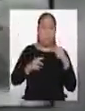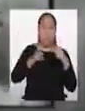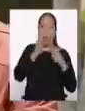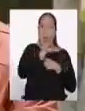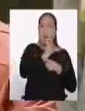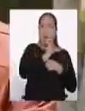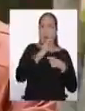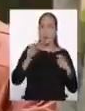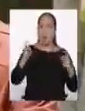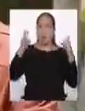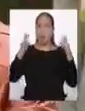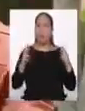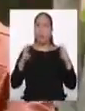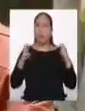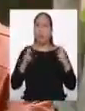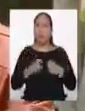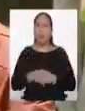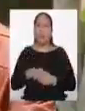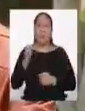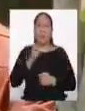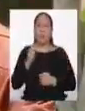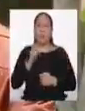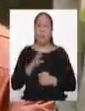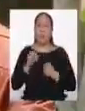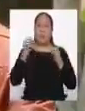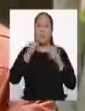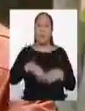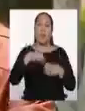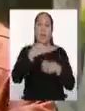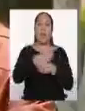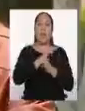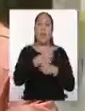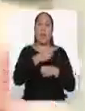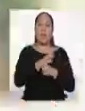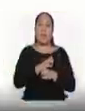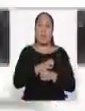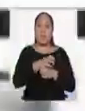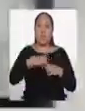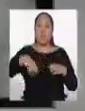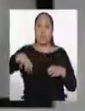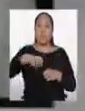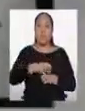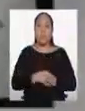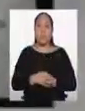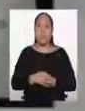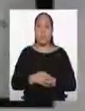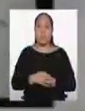gobierno peruano tome medidas de emergencia. Lo primero fue la creación del Agrupamiento Norte.